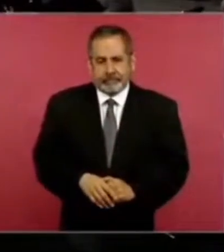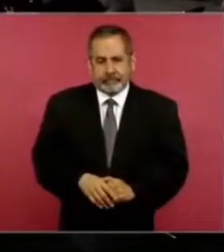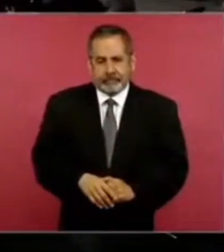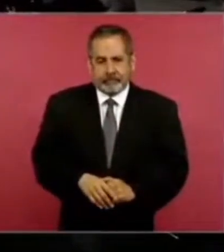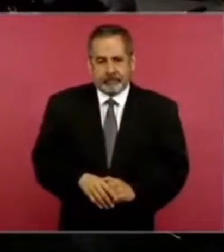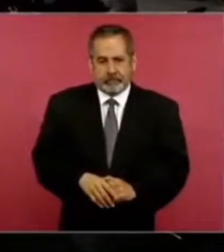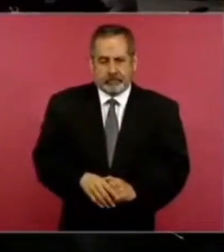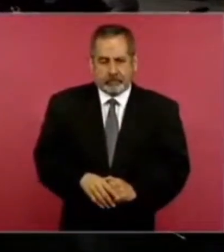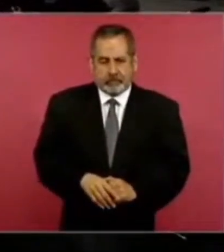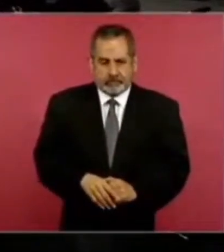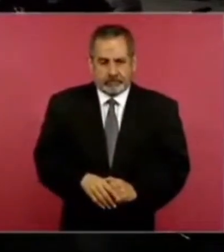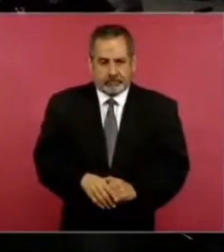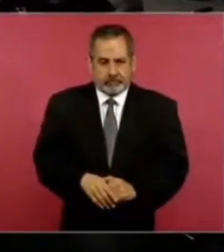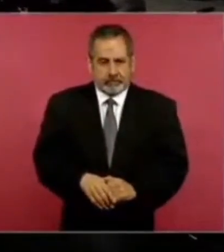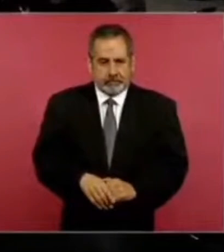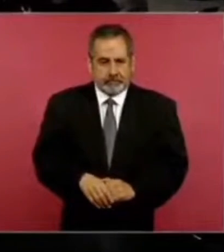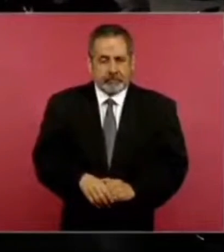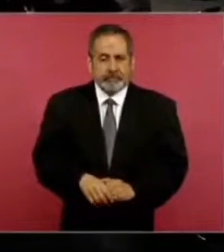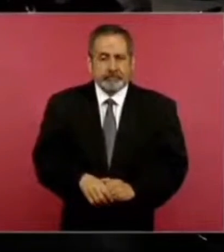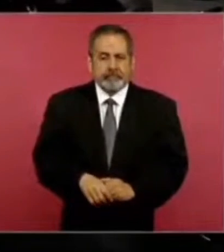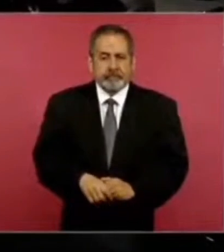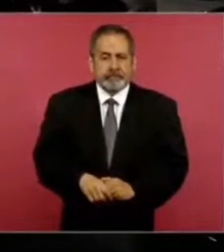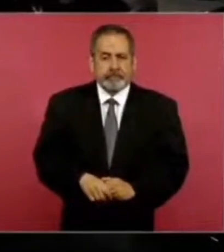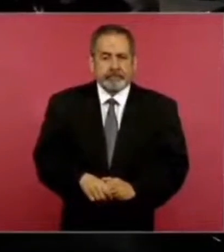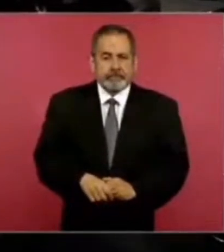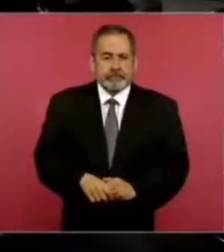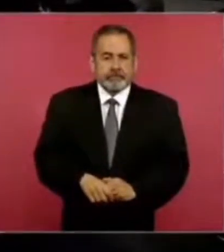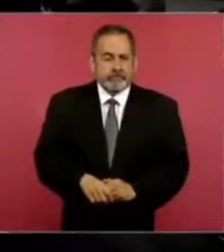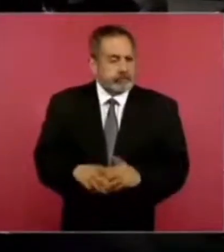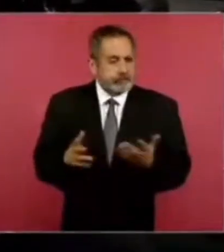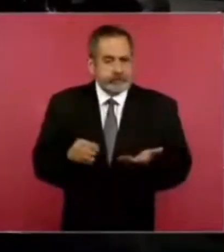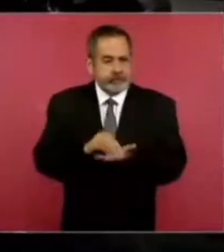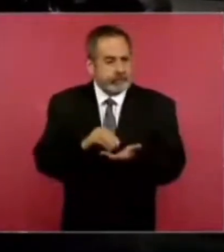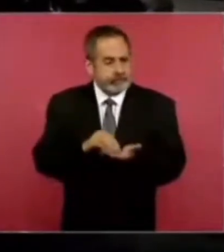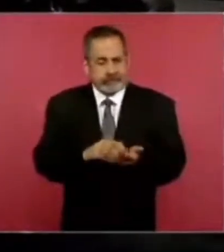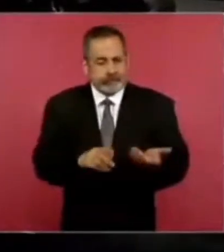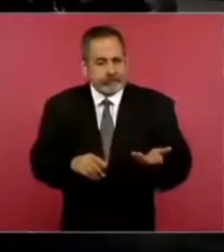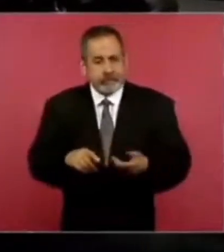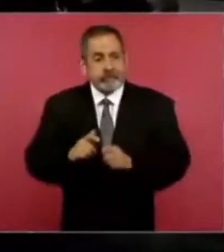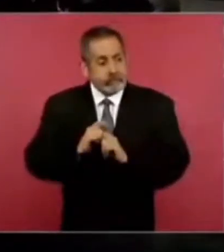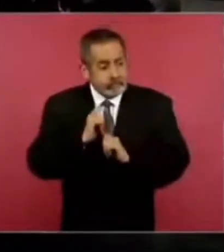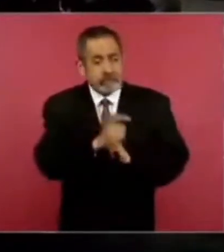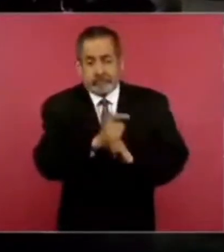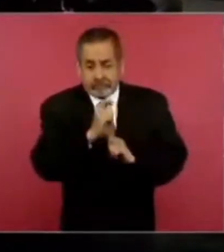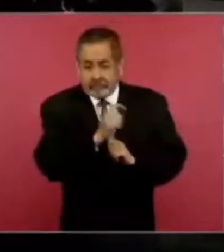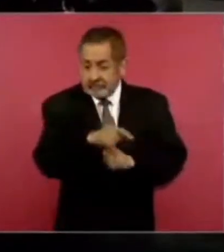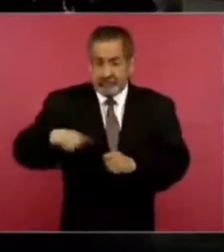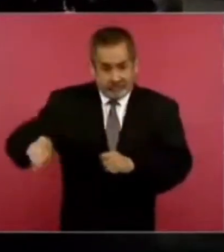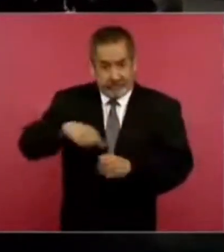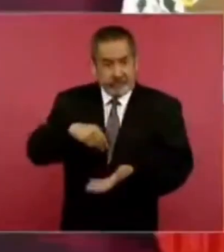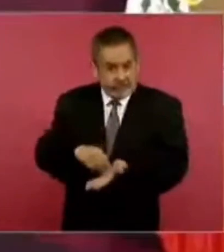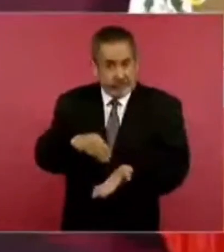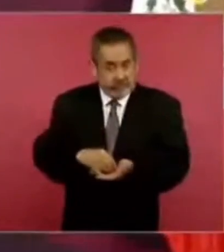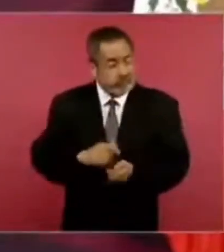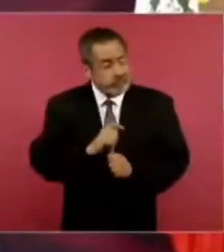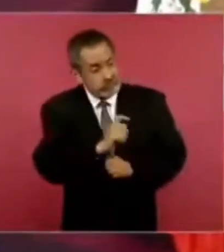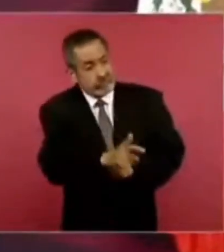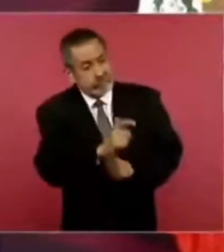hasta el gobierno del presidente Madero. Pero hay otros rescates